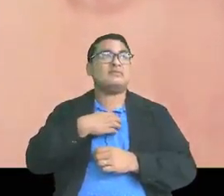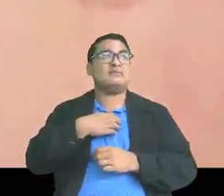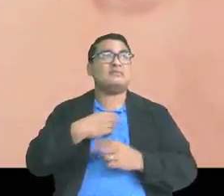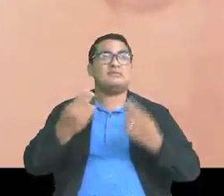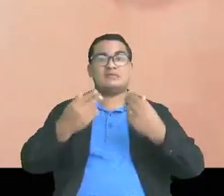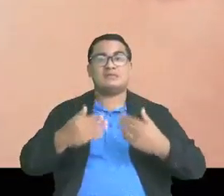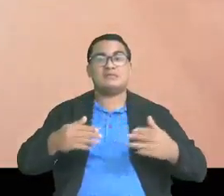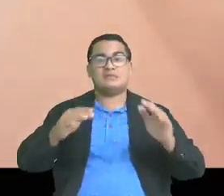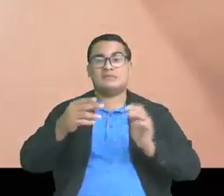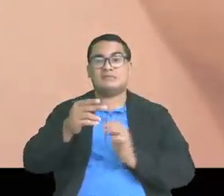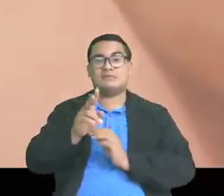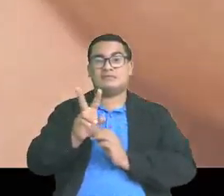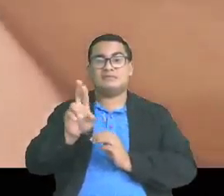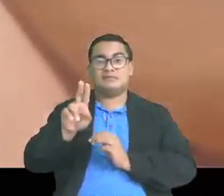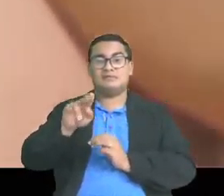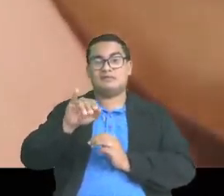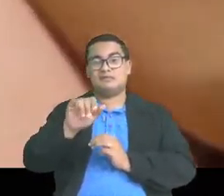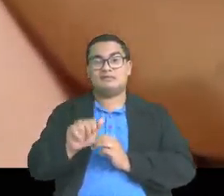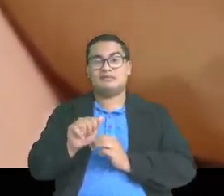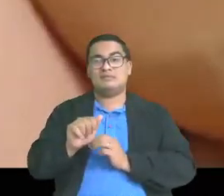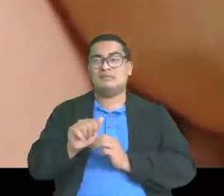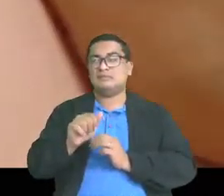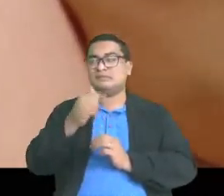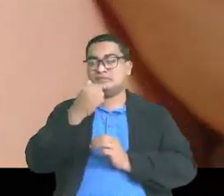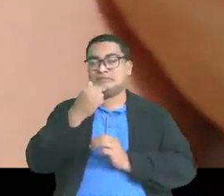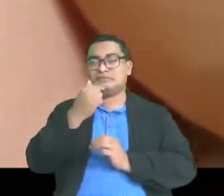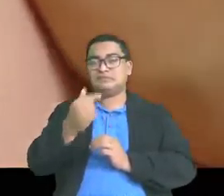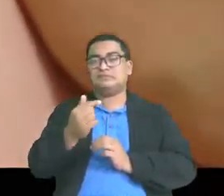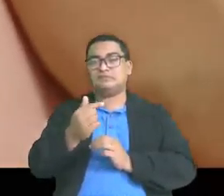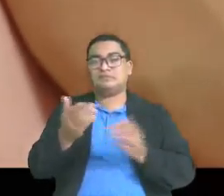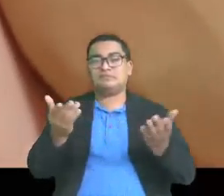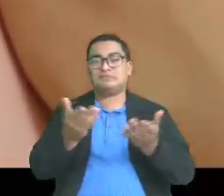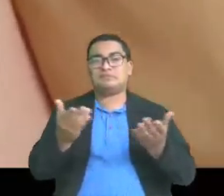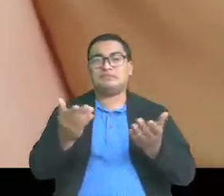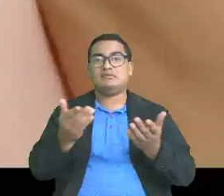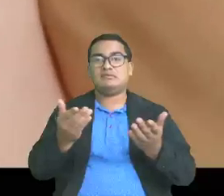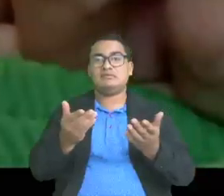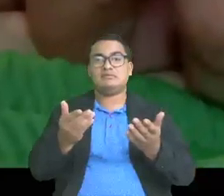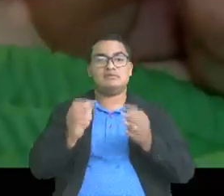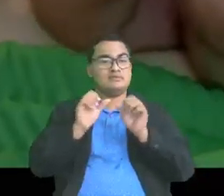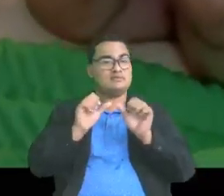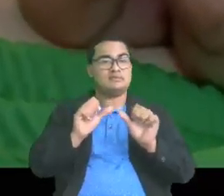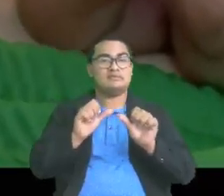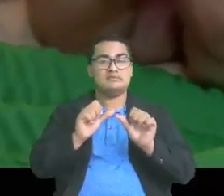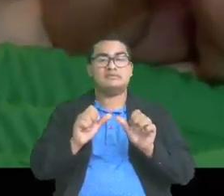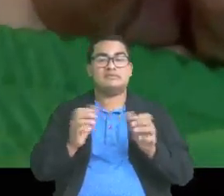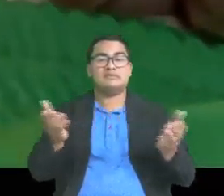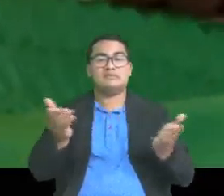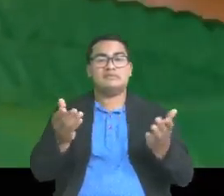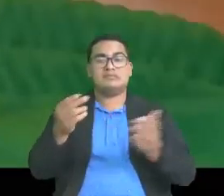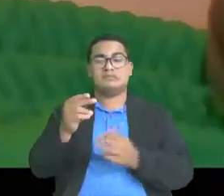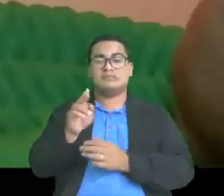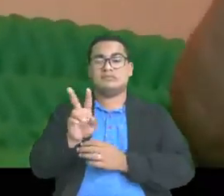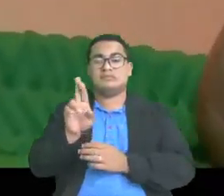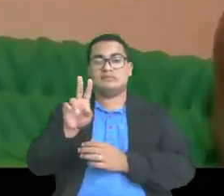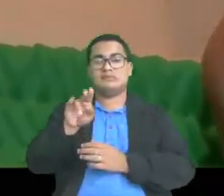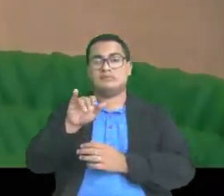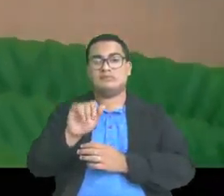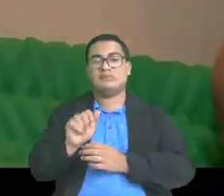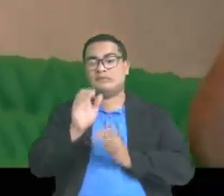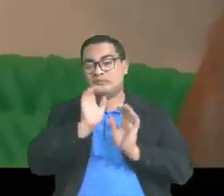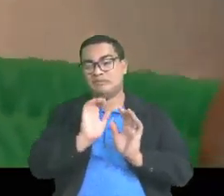las hernias, que hay estudios internacionales ya, que ahora, la frecuencia de las hernias en los niños